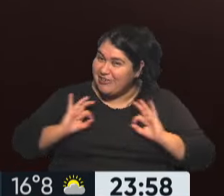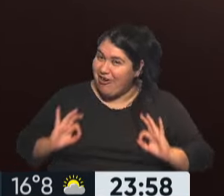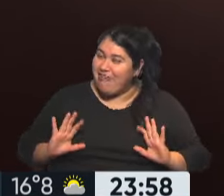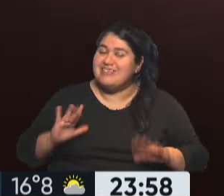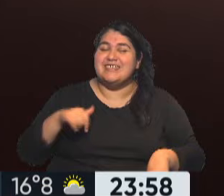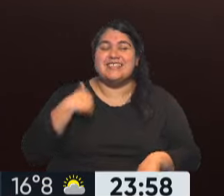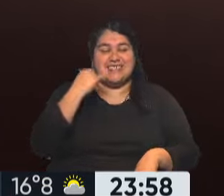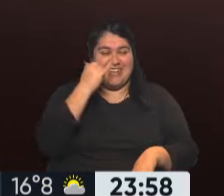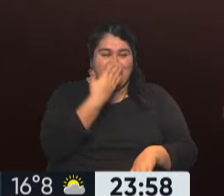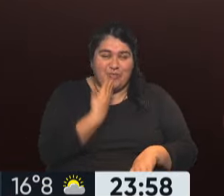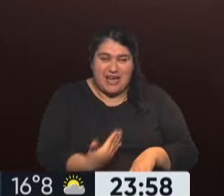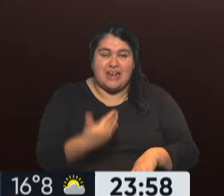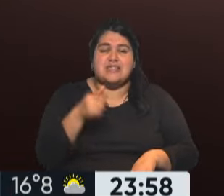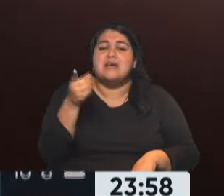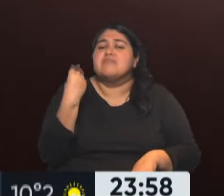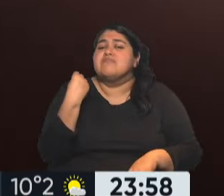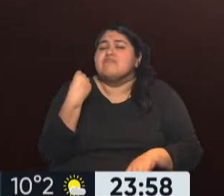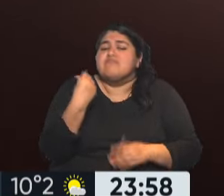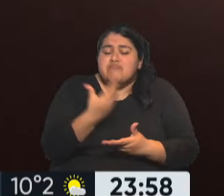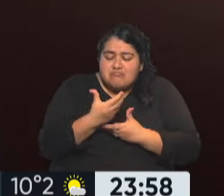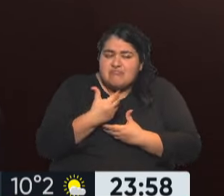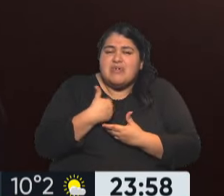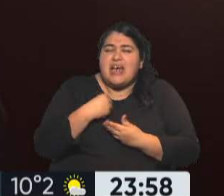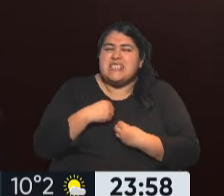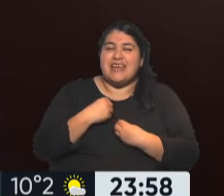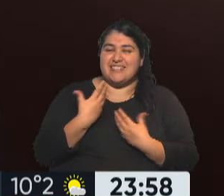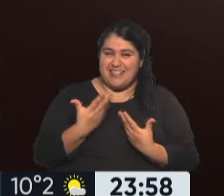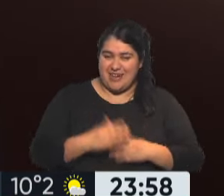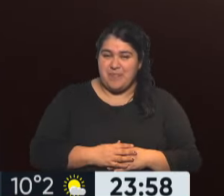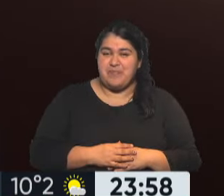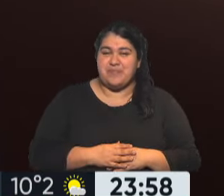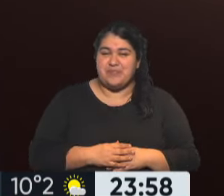Muchas gracias, sí. Leo, ¿qué representa esto? Muy contento.